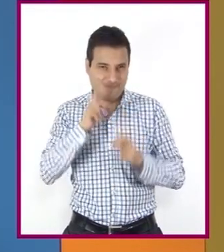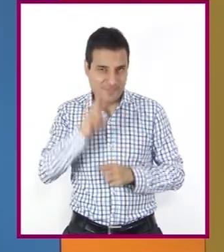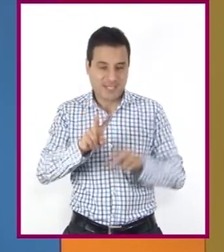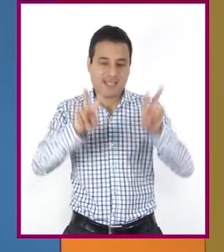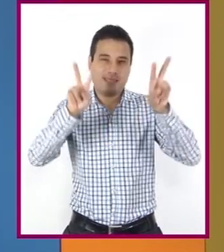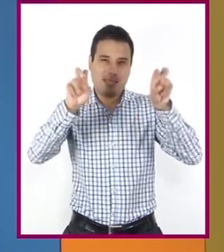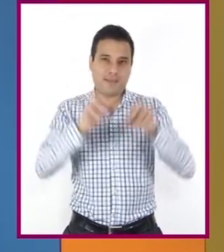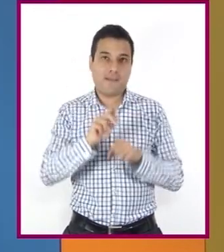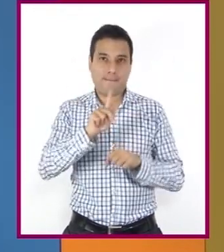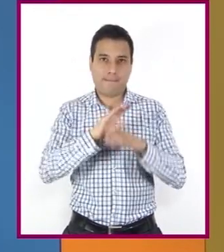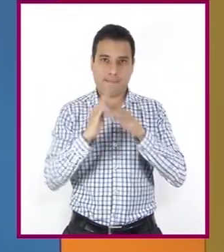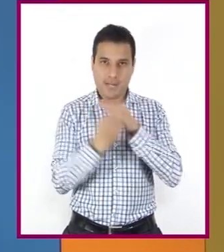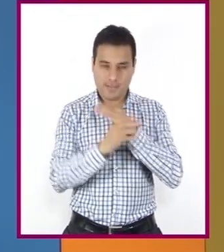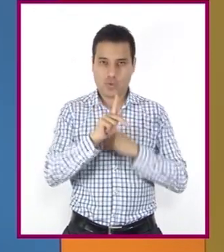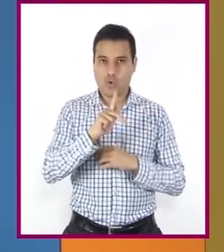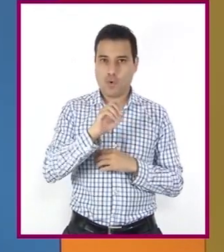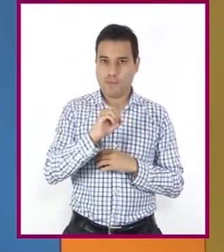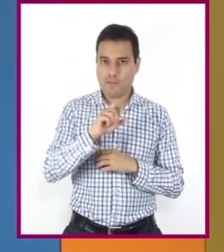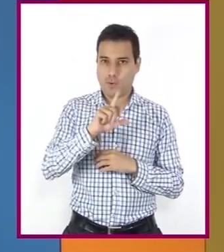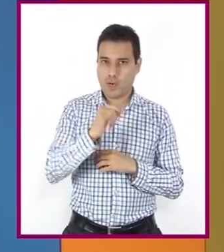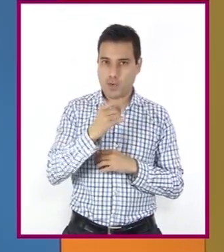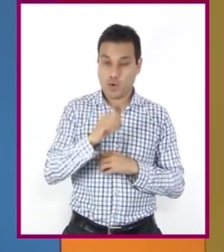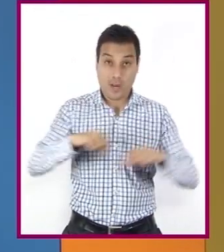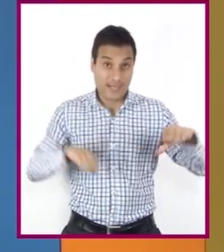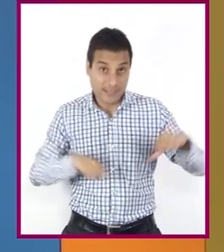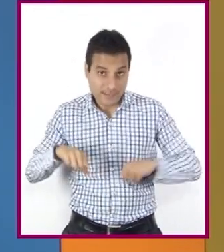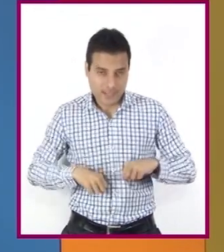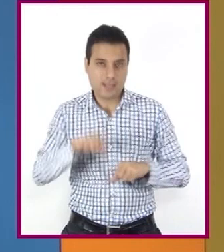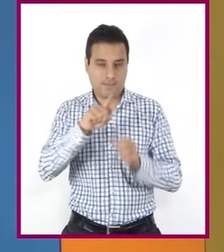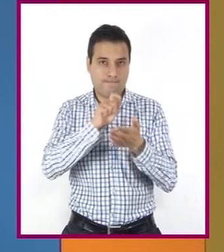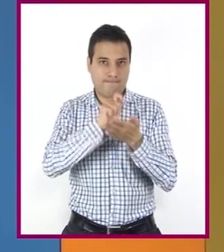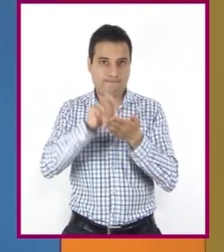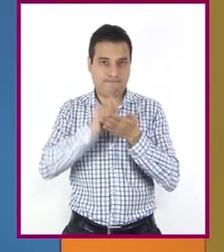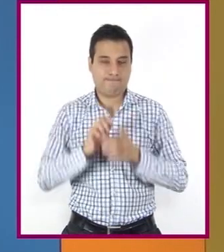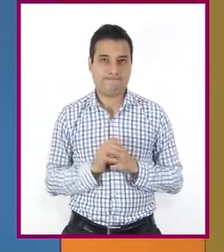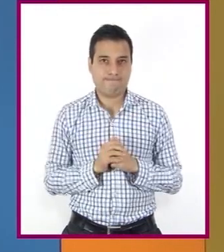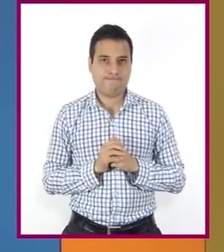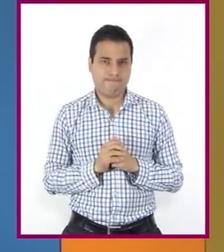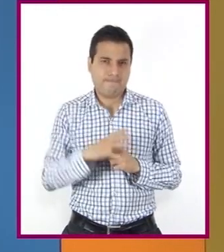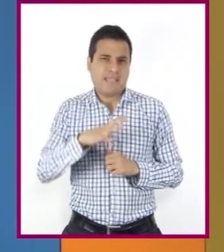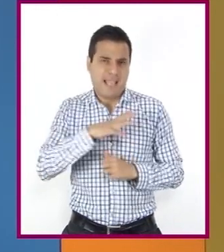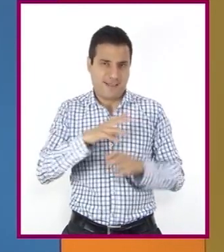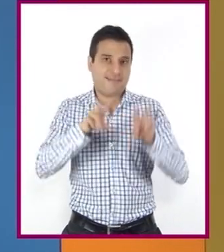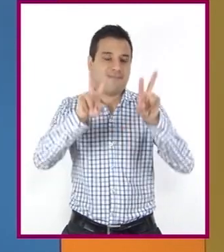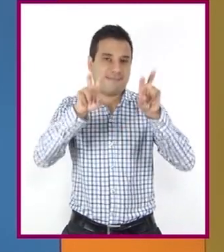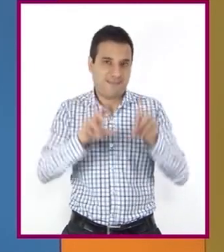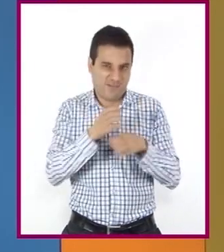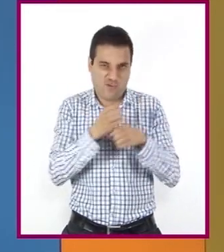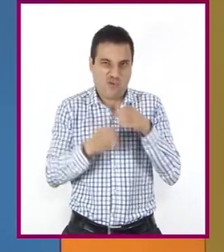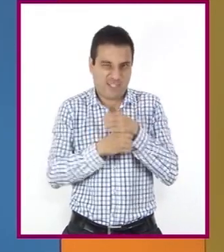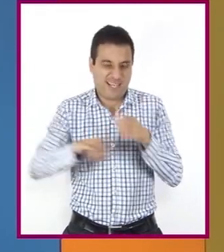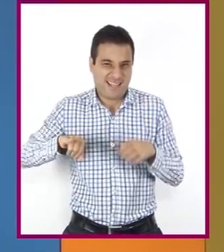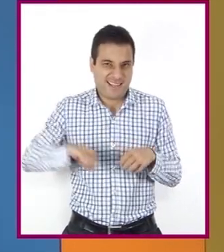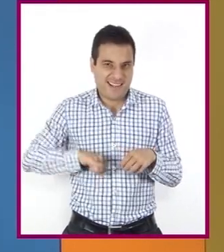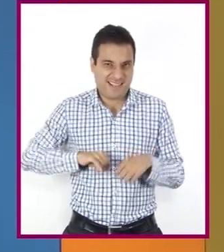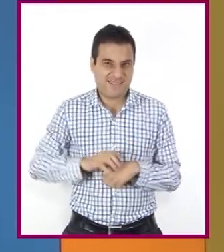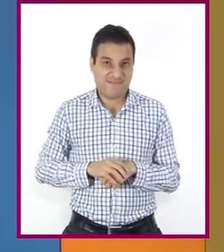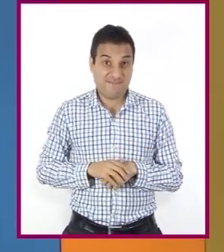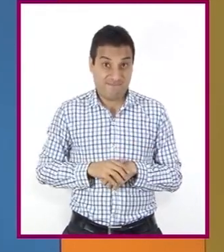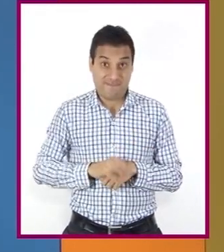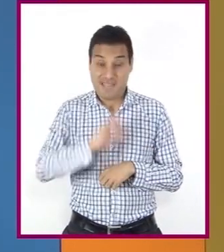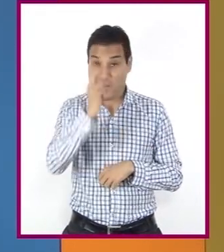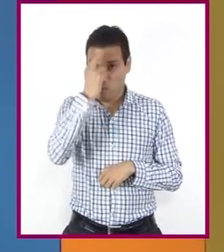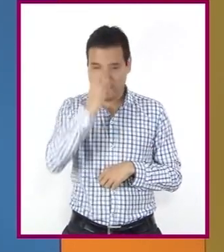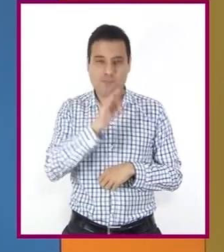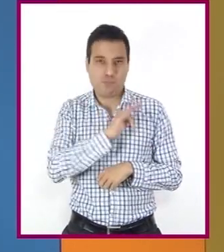de polígonos y realicen las actividades que ahí les sugieren. Se encontrarán con cuestiones muy interesantes y si lo necesitan, recuerden que